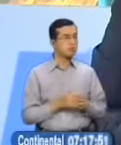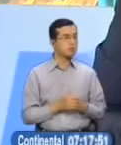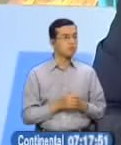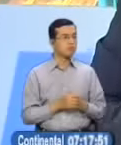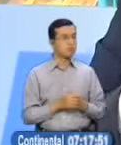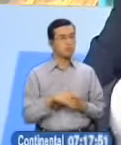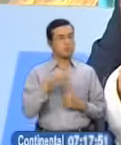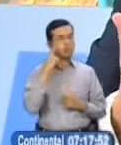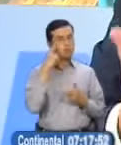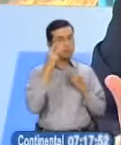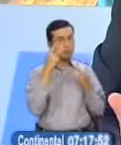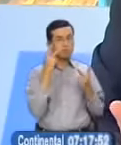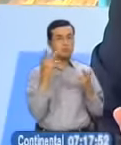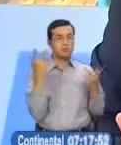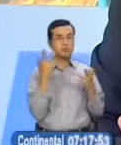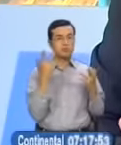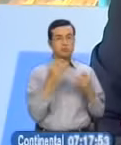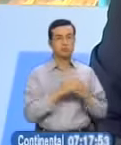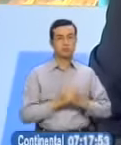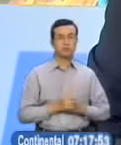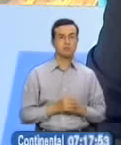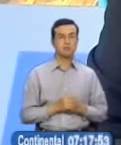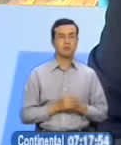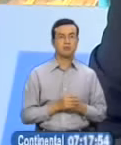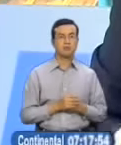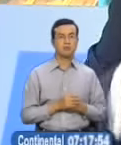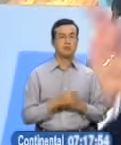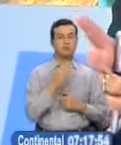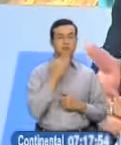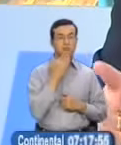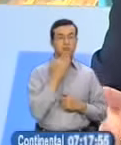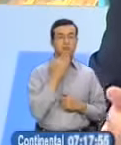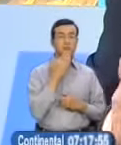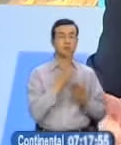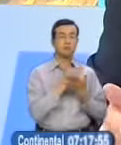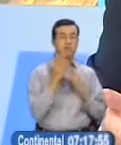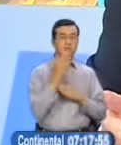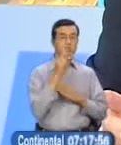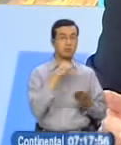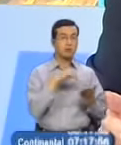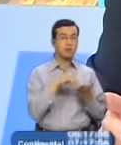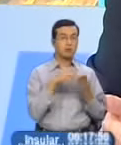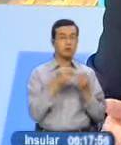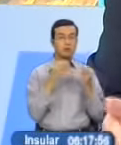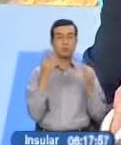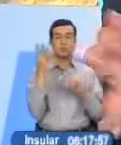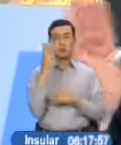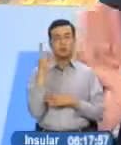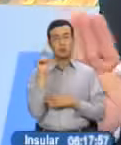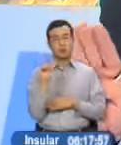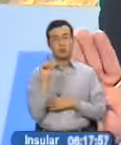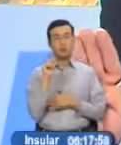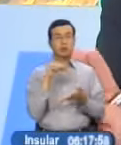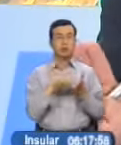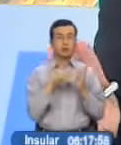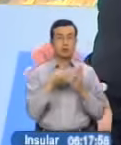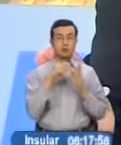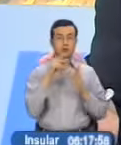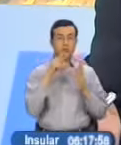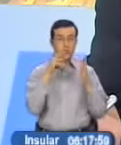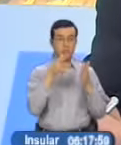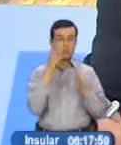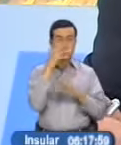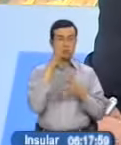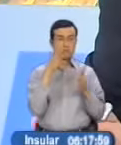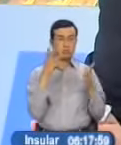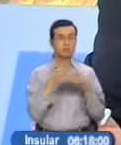construye percepciones a partir de los mensajes. Mediáticamente, mucho Manabí, poco Esmeraldas. No digo que no se estén preocupando por